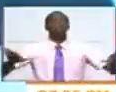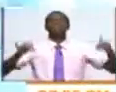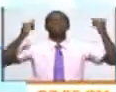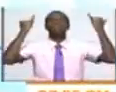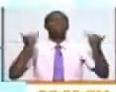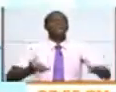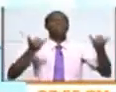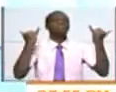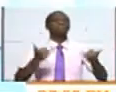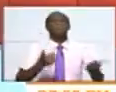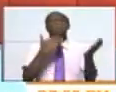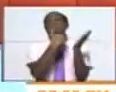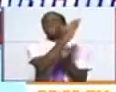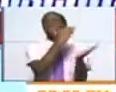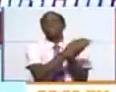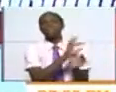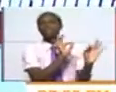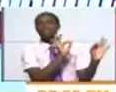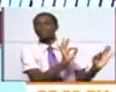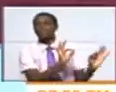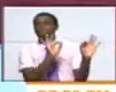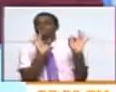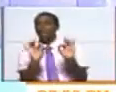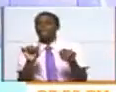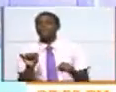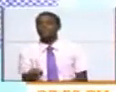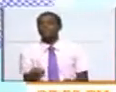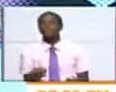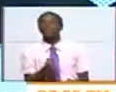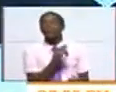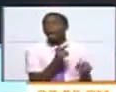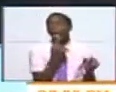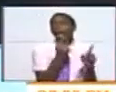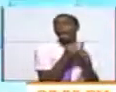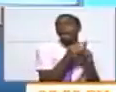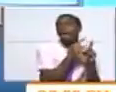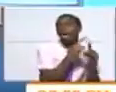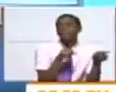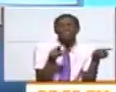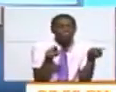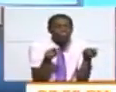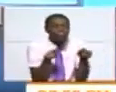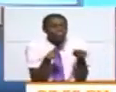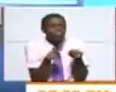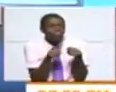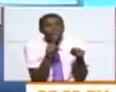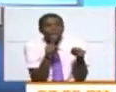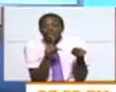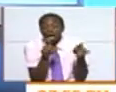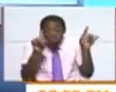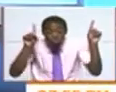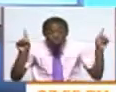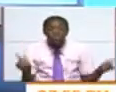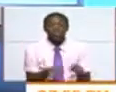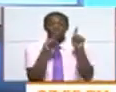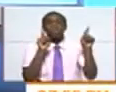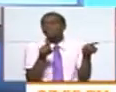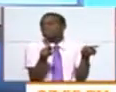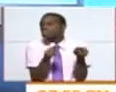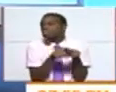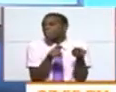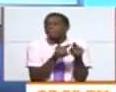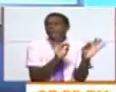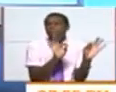todo. Sus demandas al gobierno eran similares, por no decir, insisto yo, idénticas a las que en estos